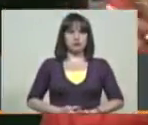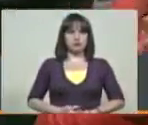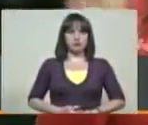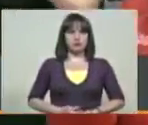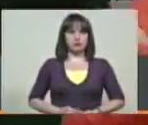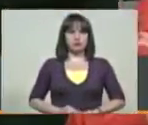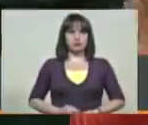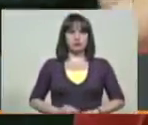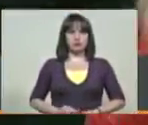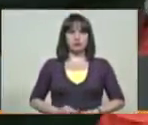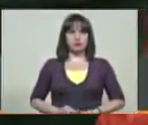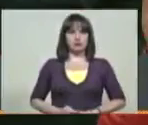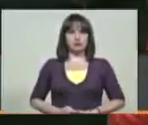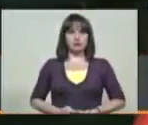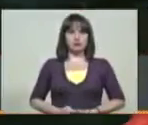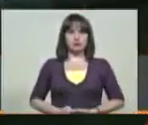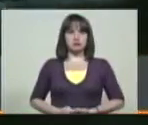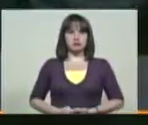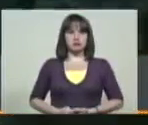ah